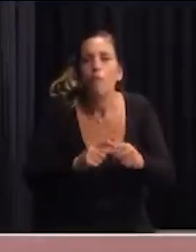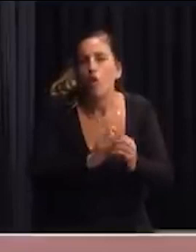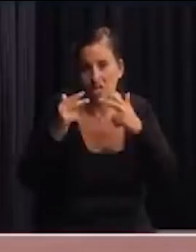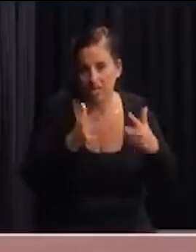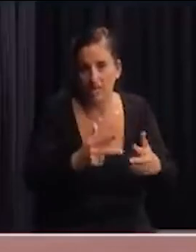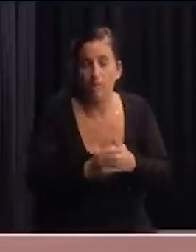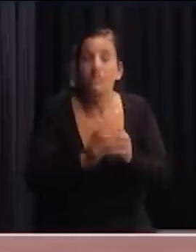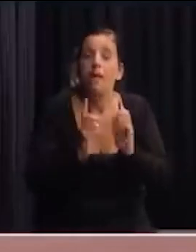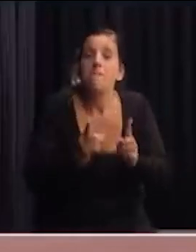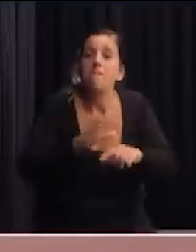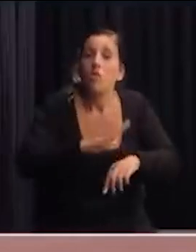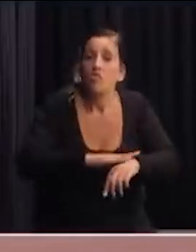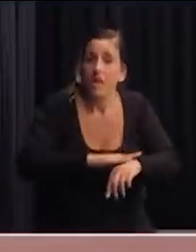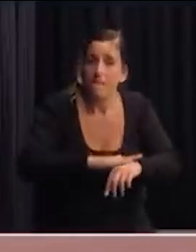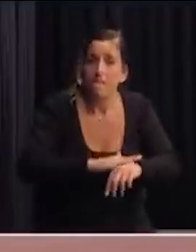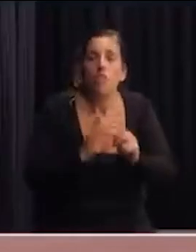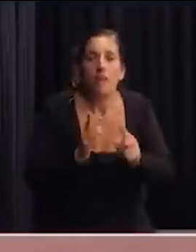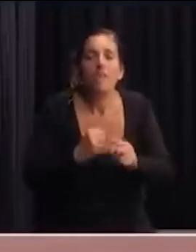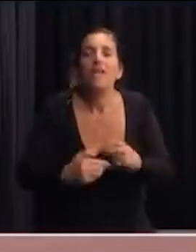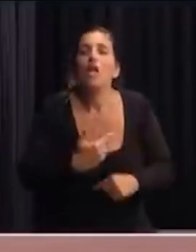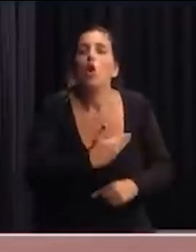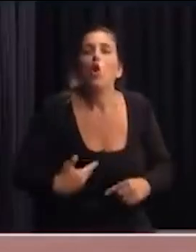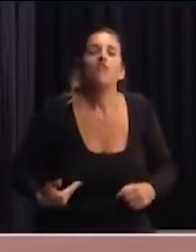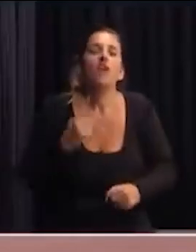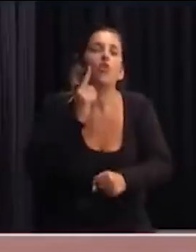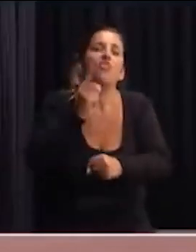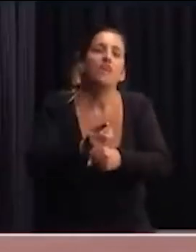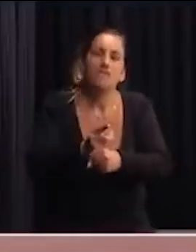inflación. Al mismo tiempo, el gobierno ha decidido